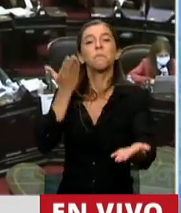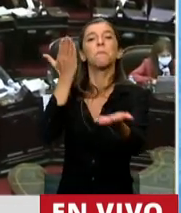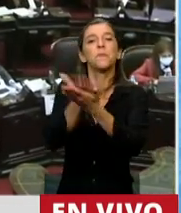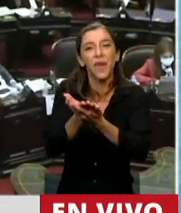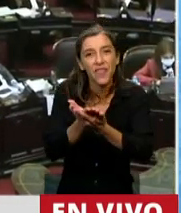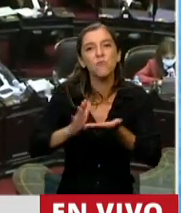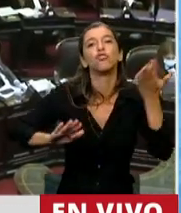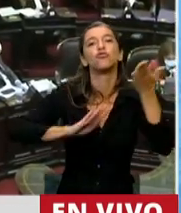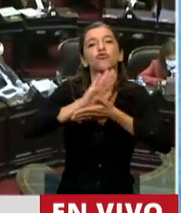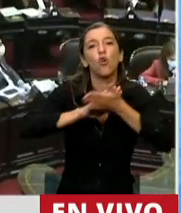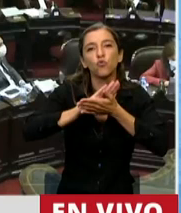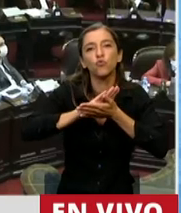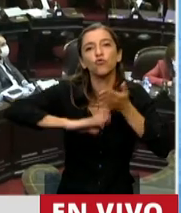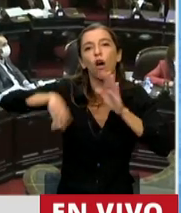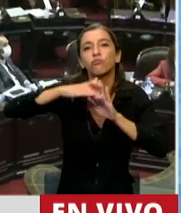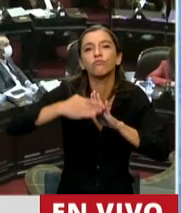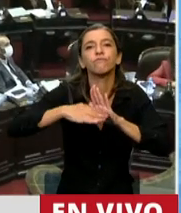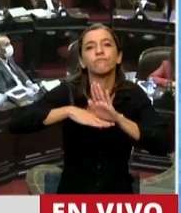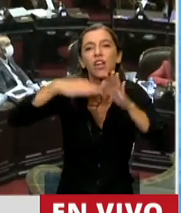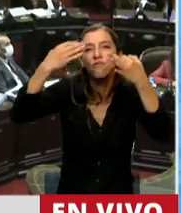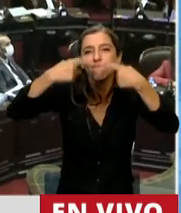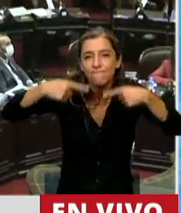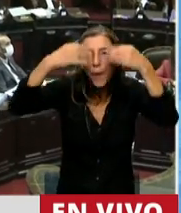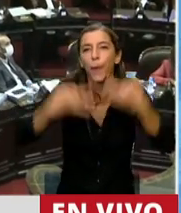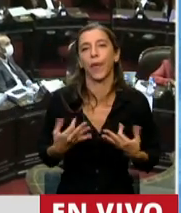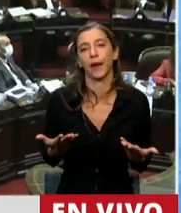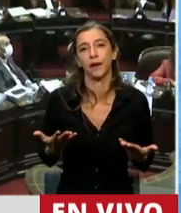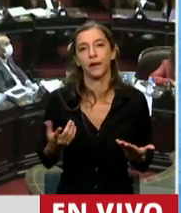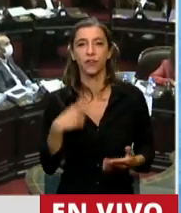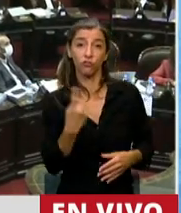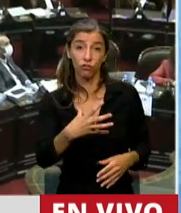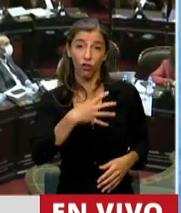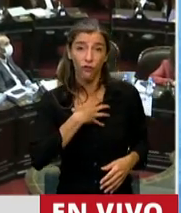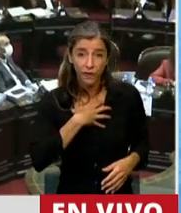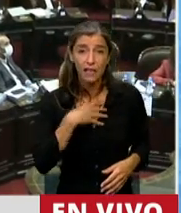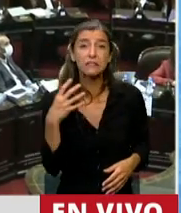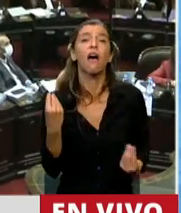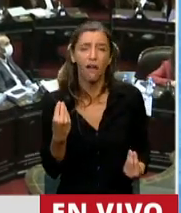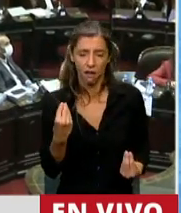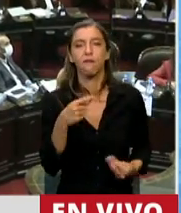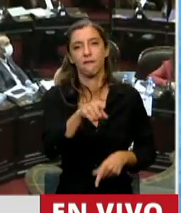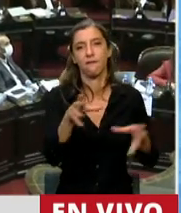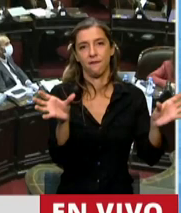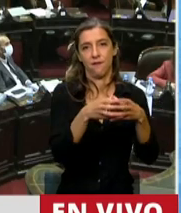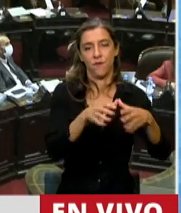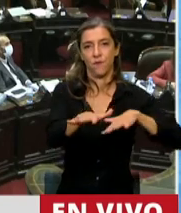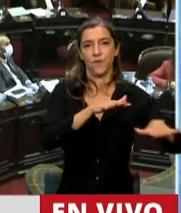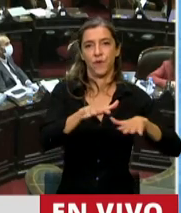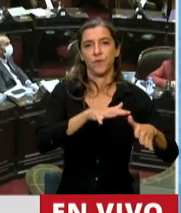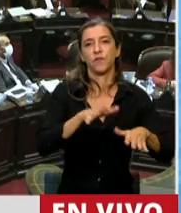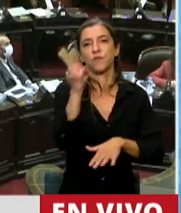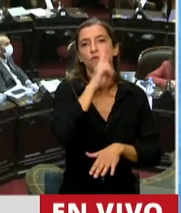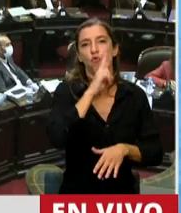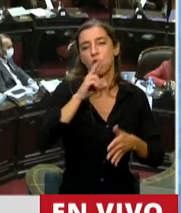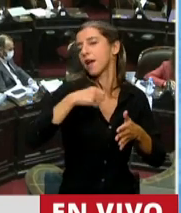medidas concretas. Y por supuesto, nuestra única confianza es en el movimiento de lucha de las mujeres, que de manera independiente tienen